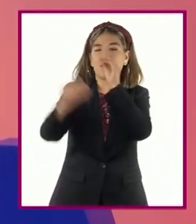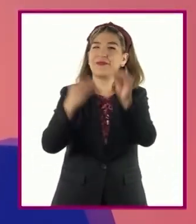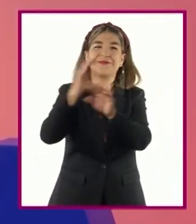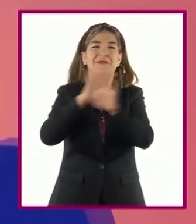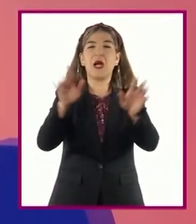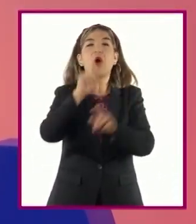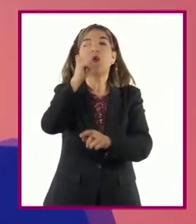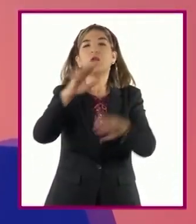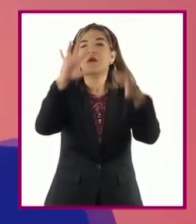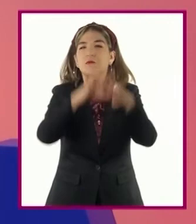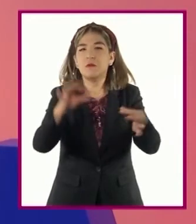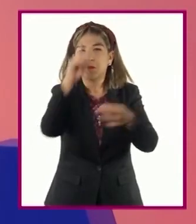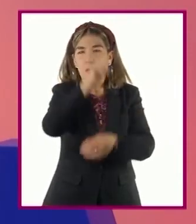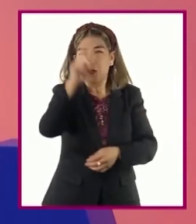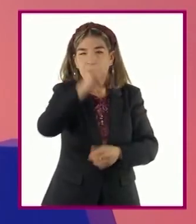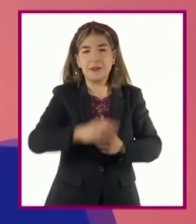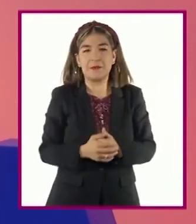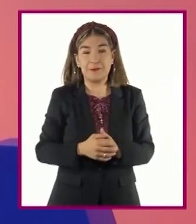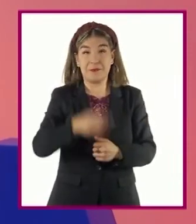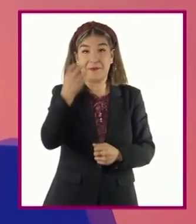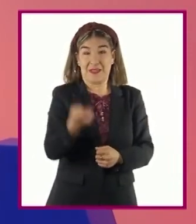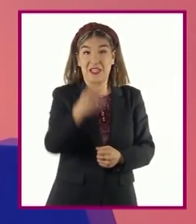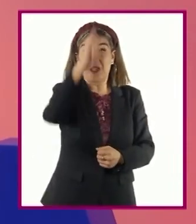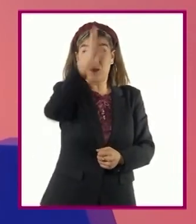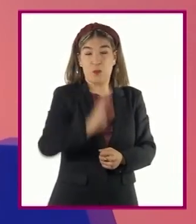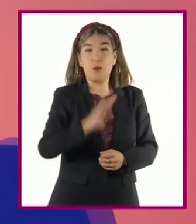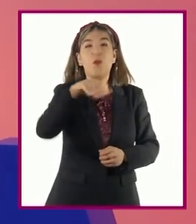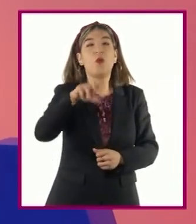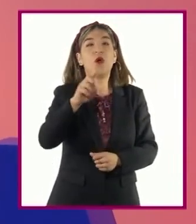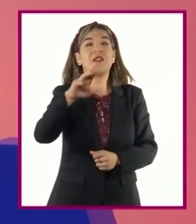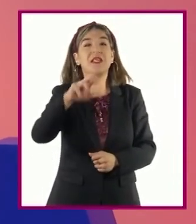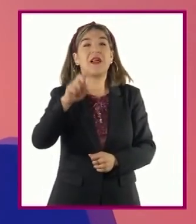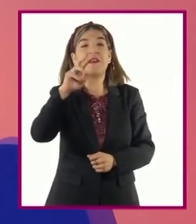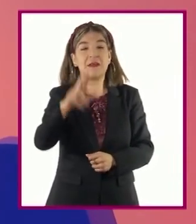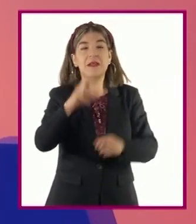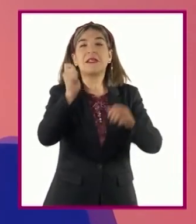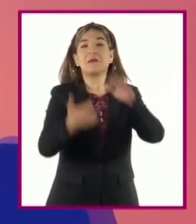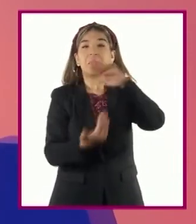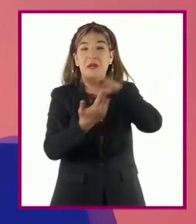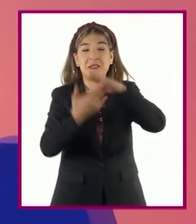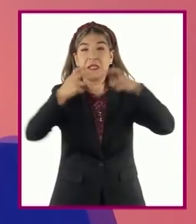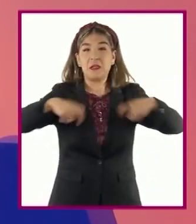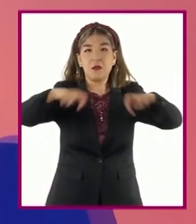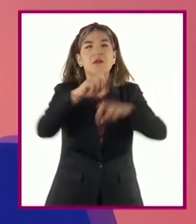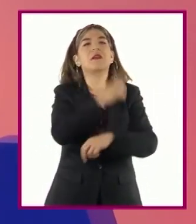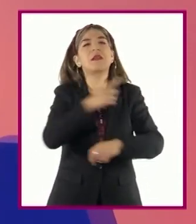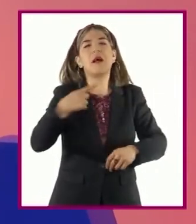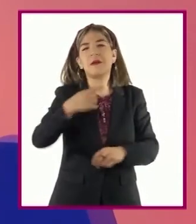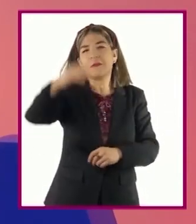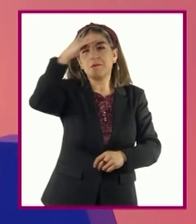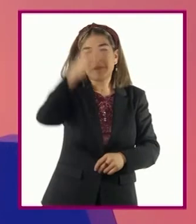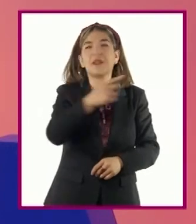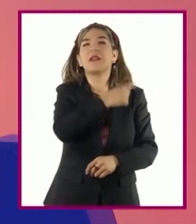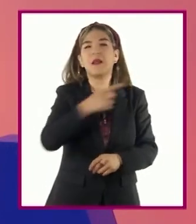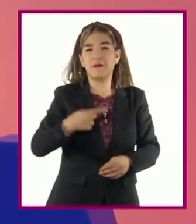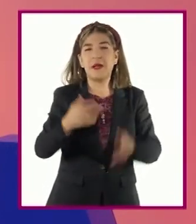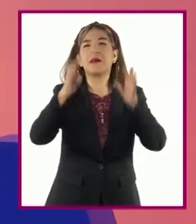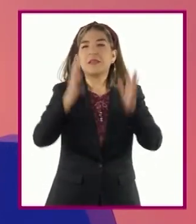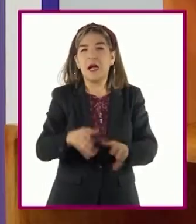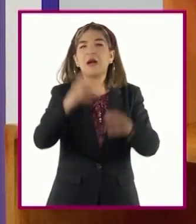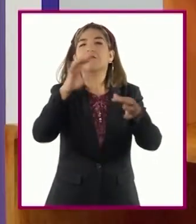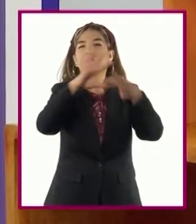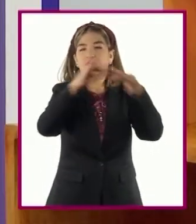Definitivamente, profesora, para moderar una mesa redonda hay que prepararse a fondo y además considero que se deben tener